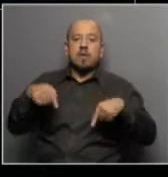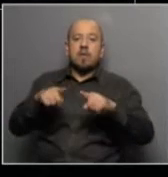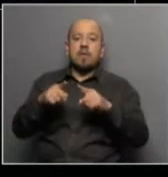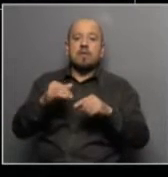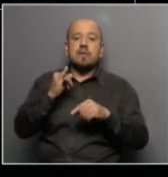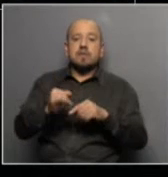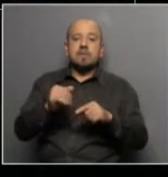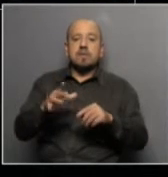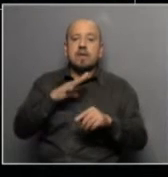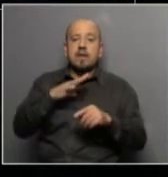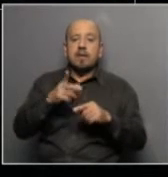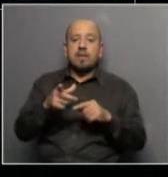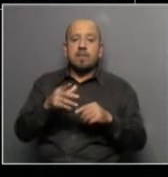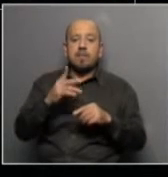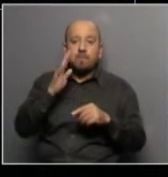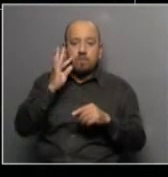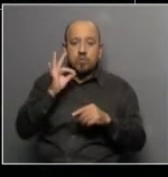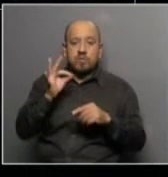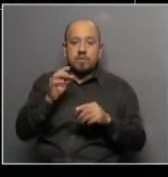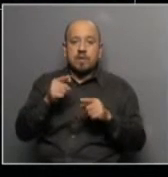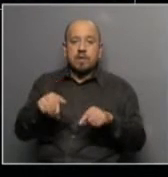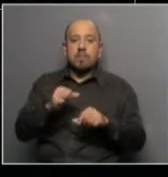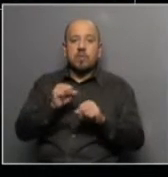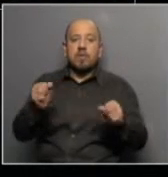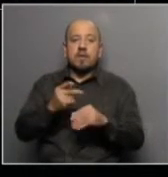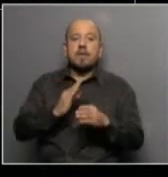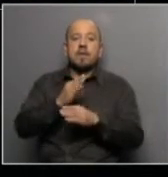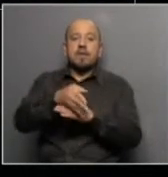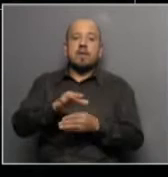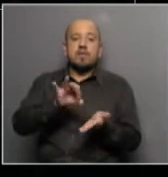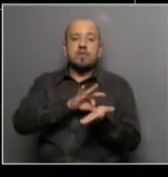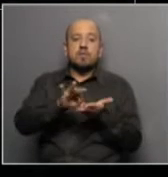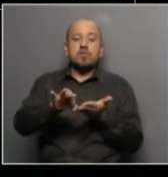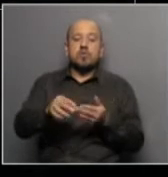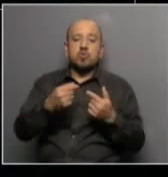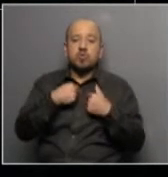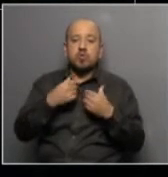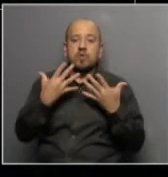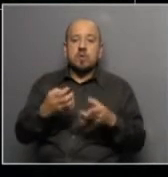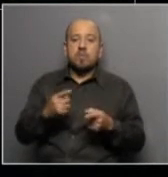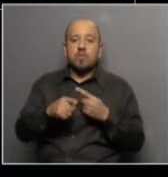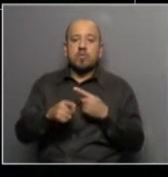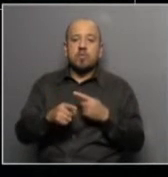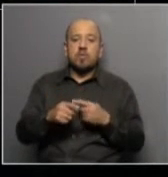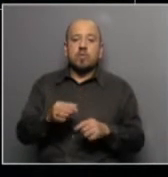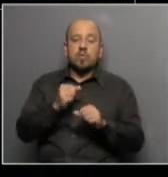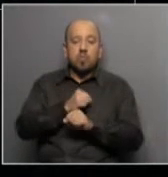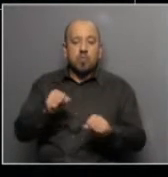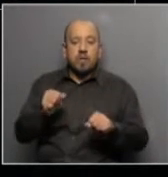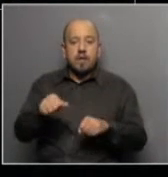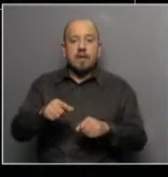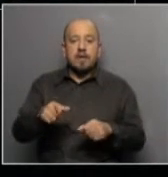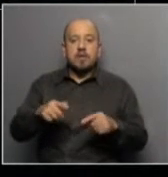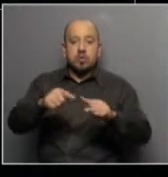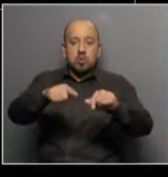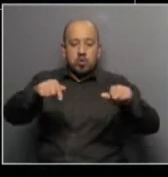en periurbanas que tienen ya posibilidad de acceso a los servicios. Ahora, lo que nosotros estamos analizando ahí es la posibilidad de que yo, esos